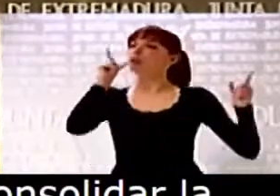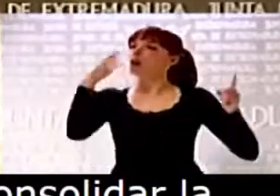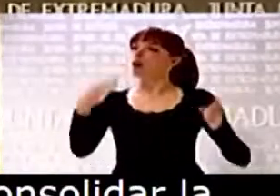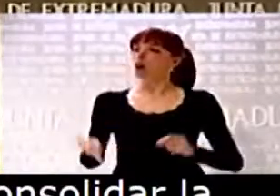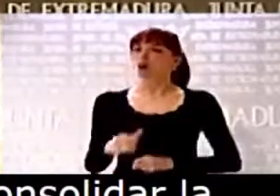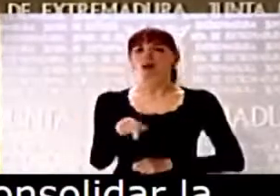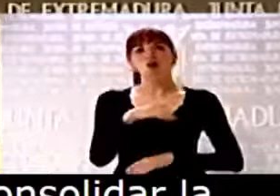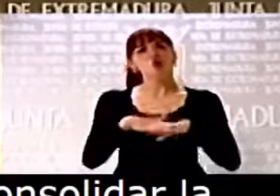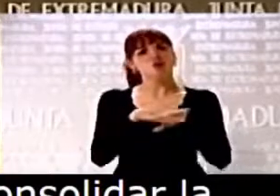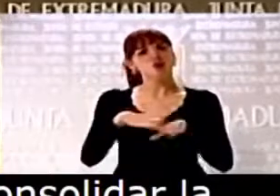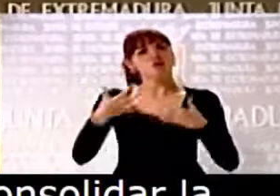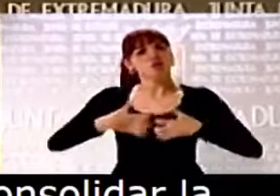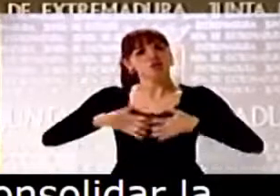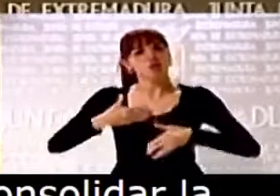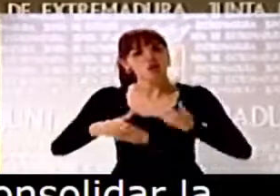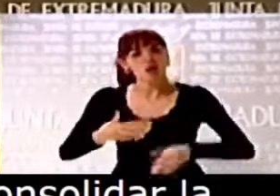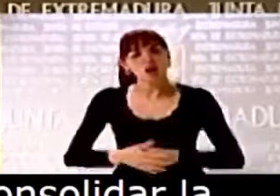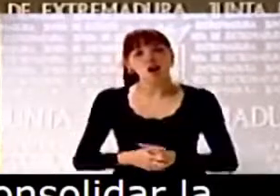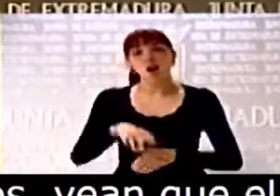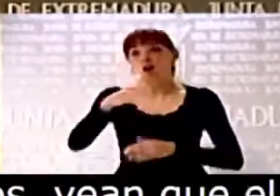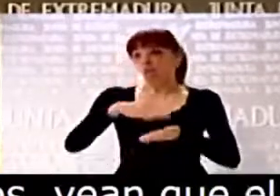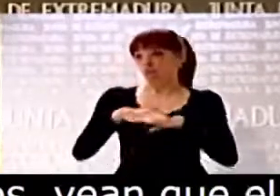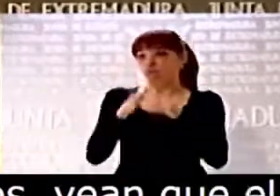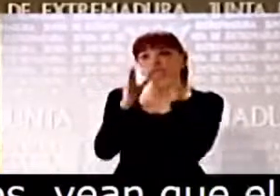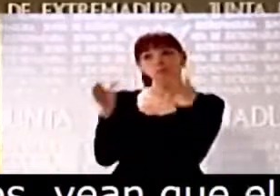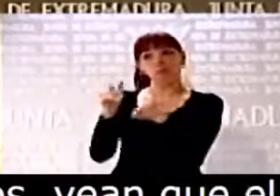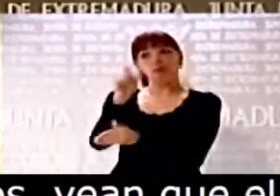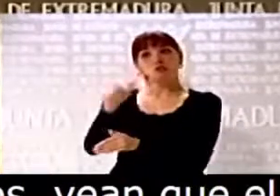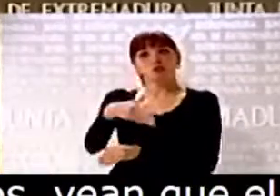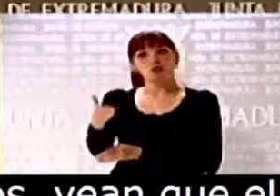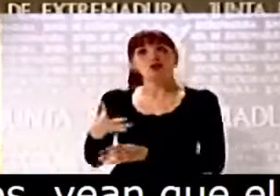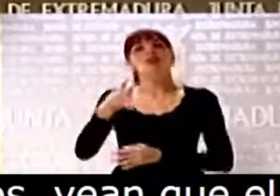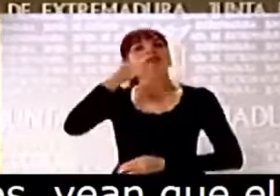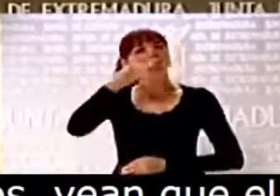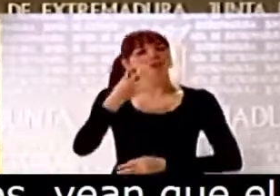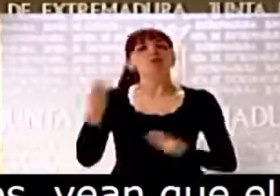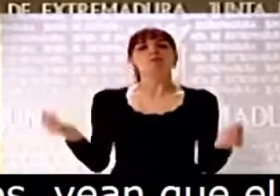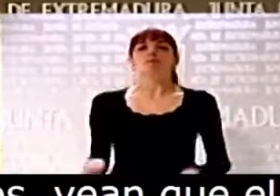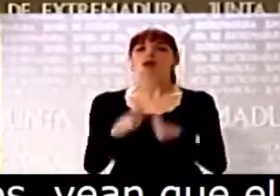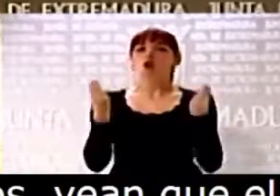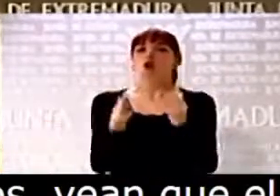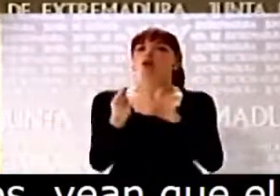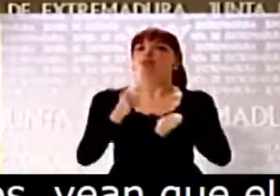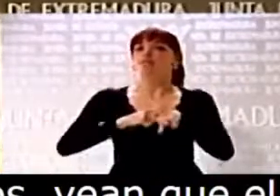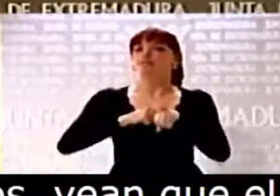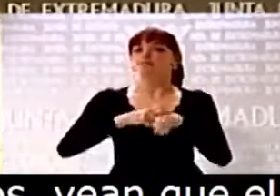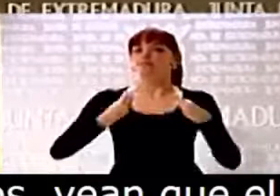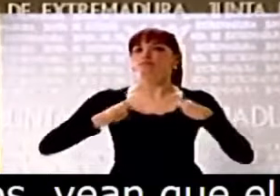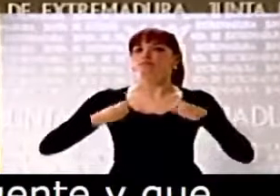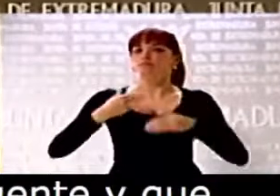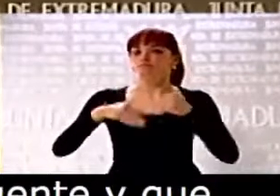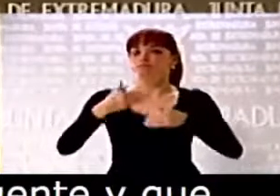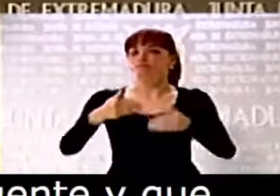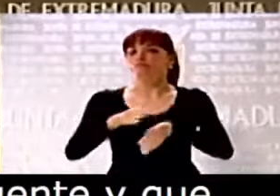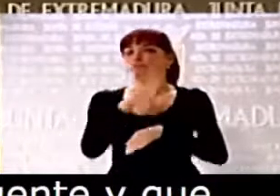Gobierno funciona, que gobierna para la gente y que realmente están mejorando sus condiciones de vida, que es para lo que